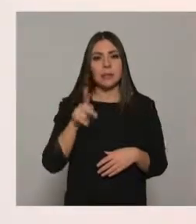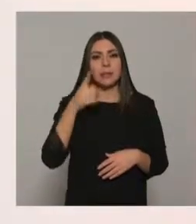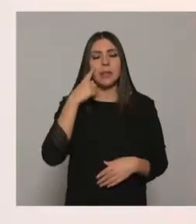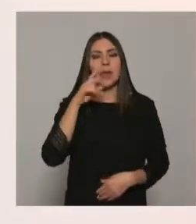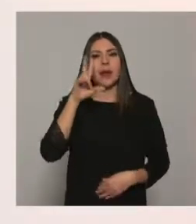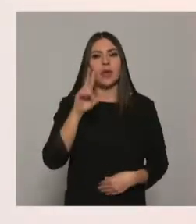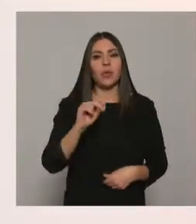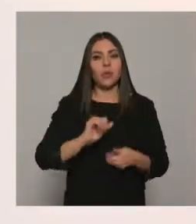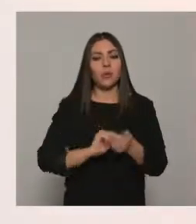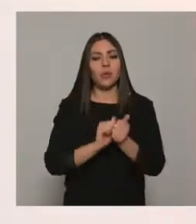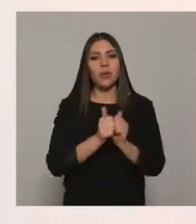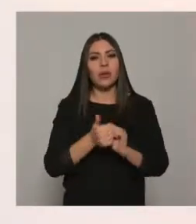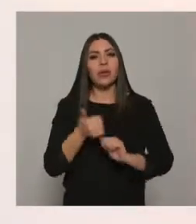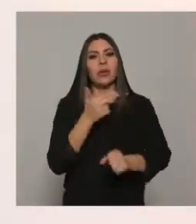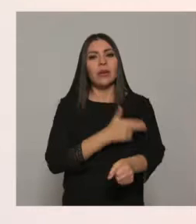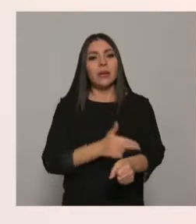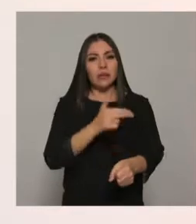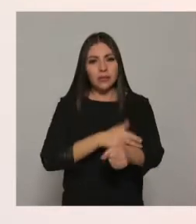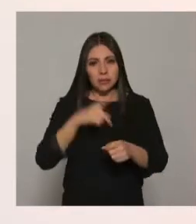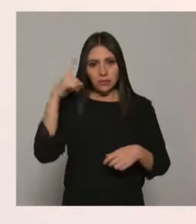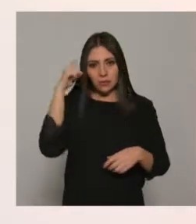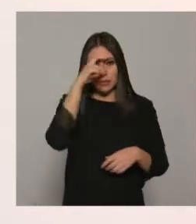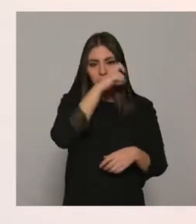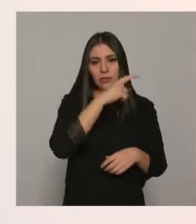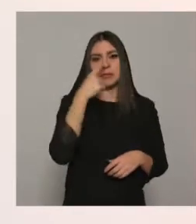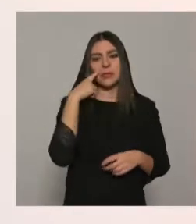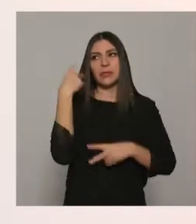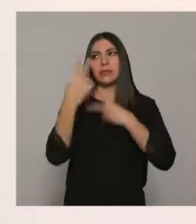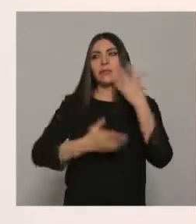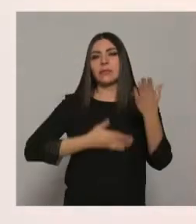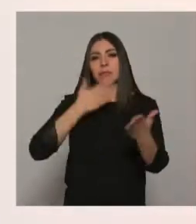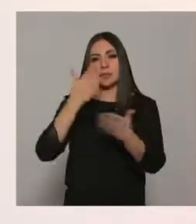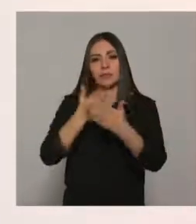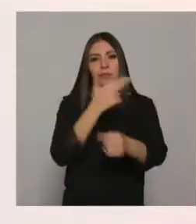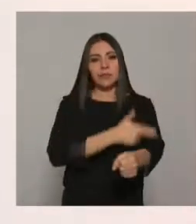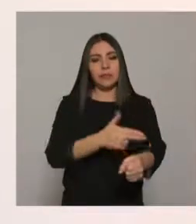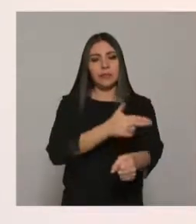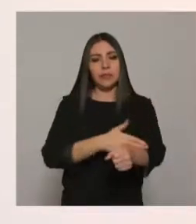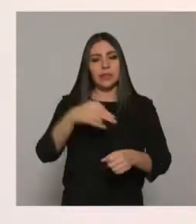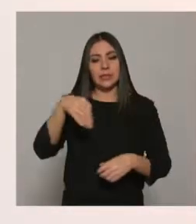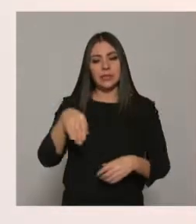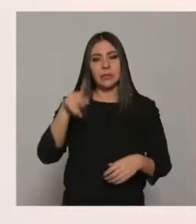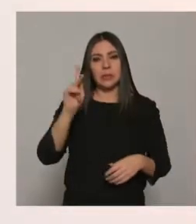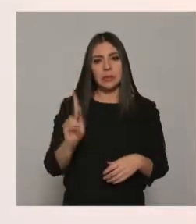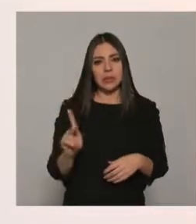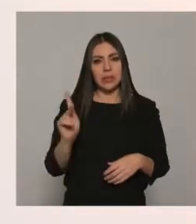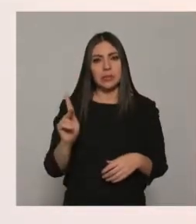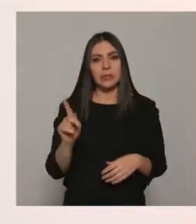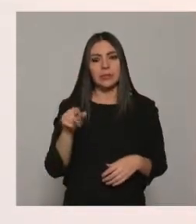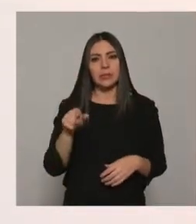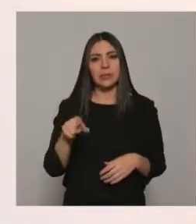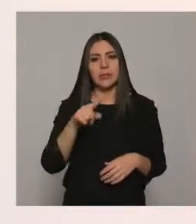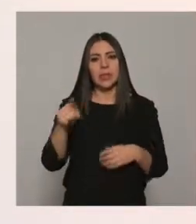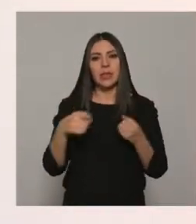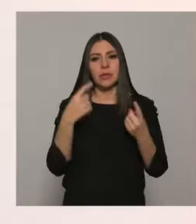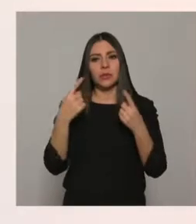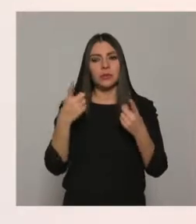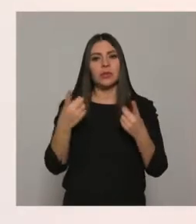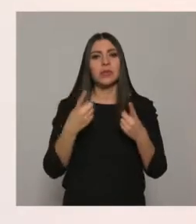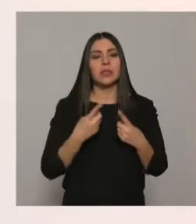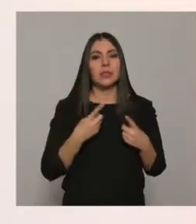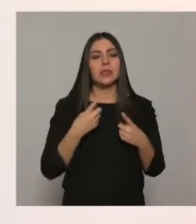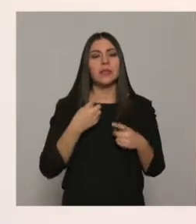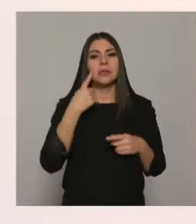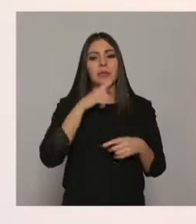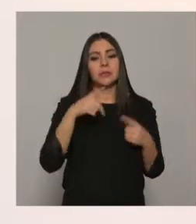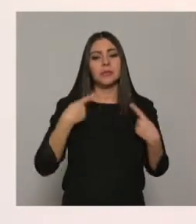el engorroso y penoso trámite de acudir a una agencia del Ministerio Público con el consabido trato que ya sabemos que nos brindan el